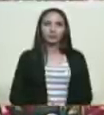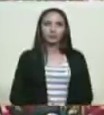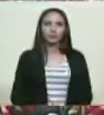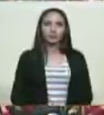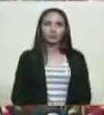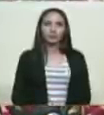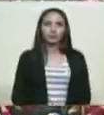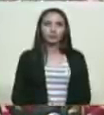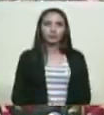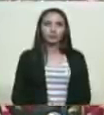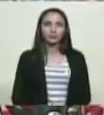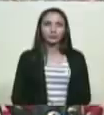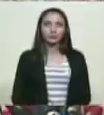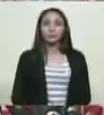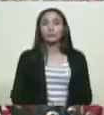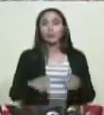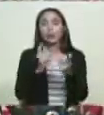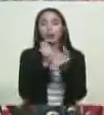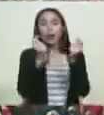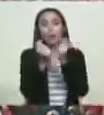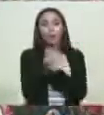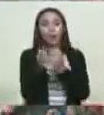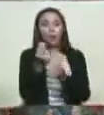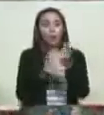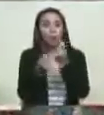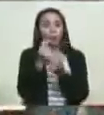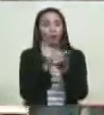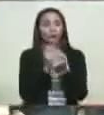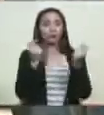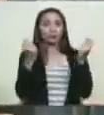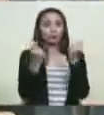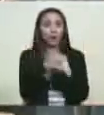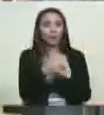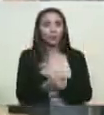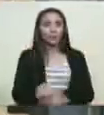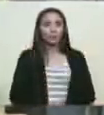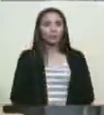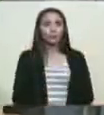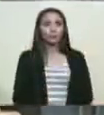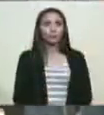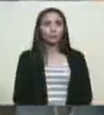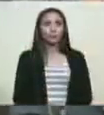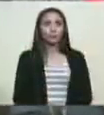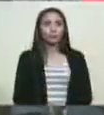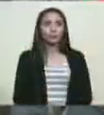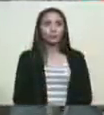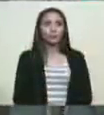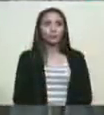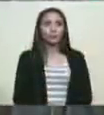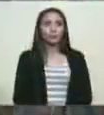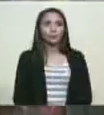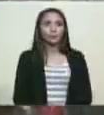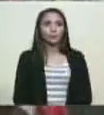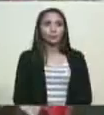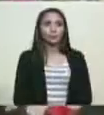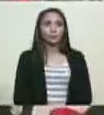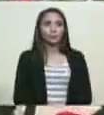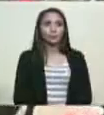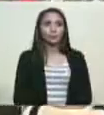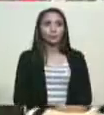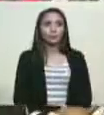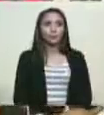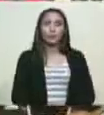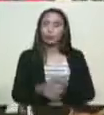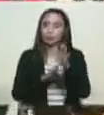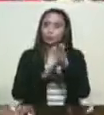Un nuevo tiempo económico, compatriota. Un nuevo tiempo de trabajo, de